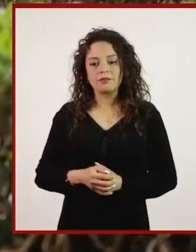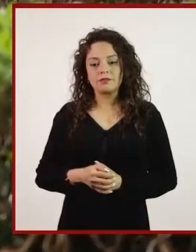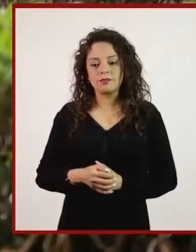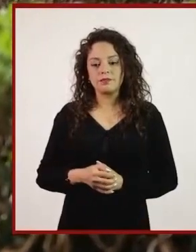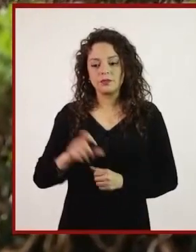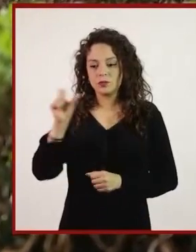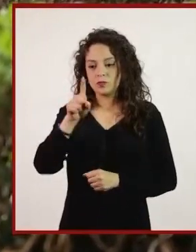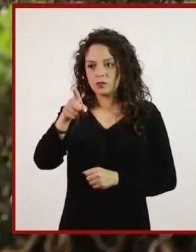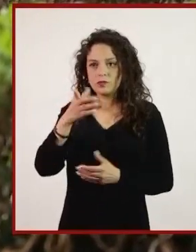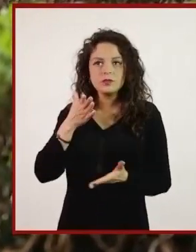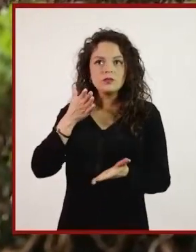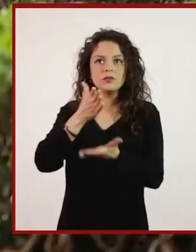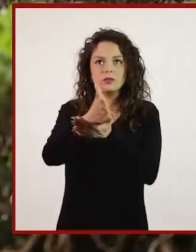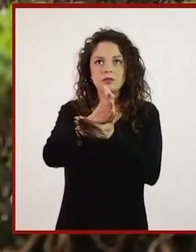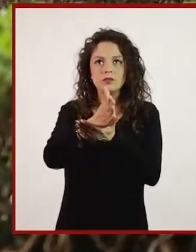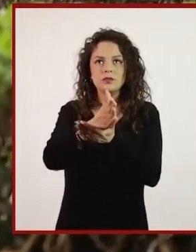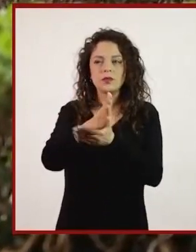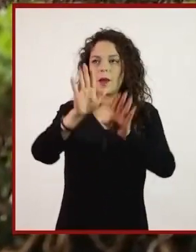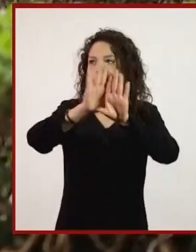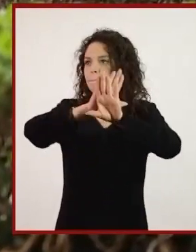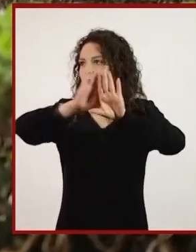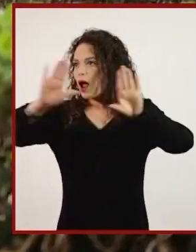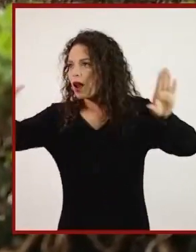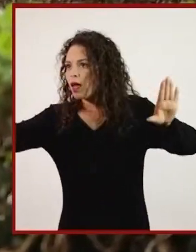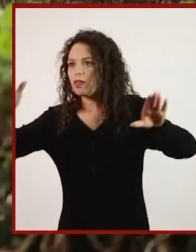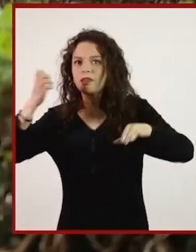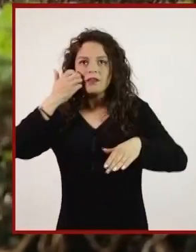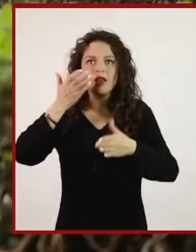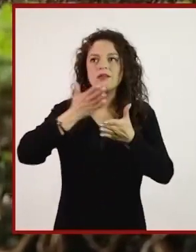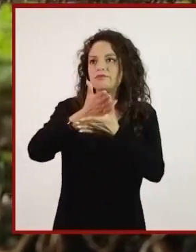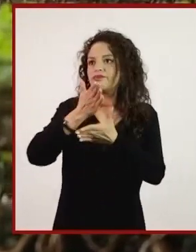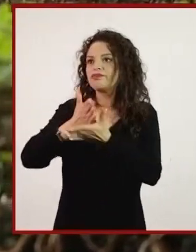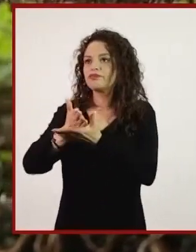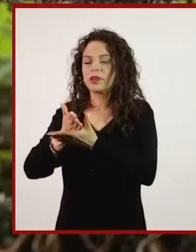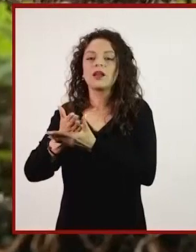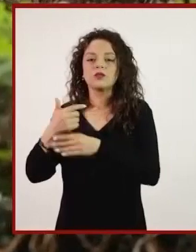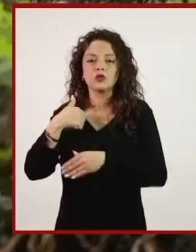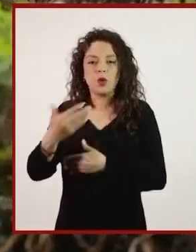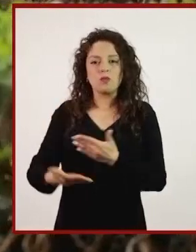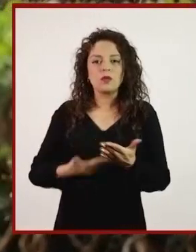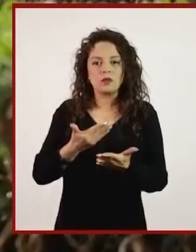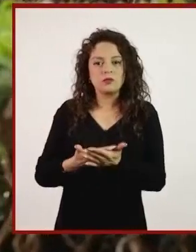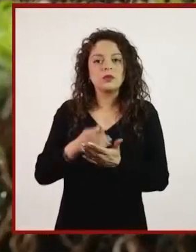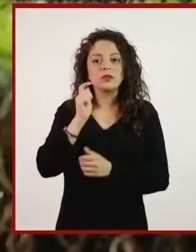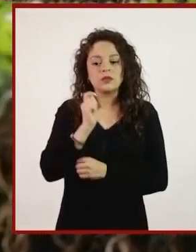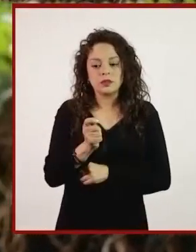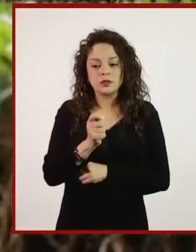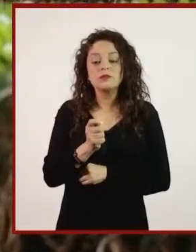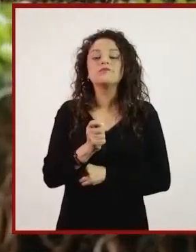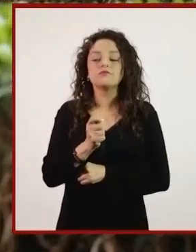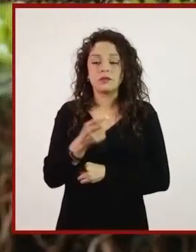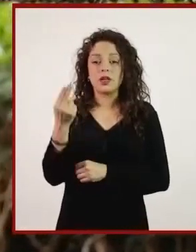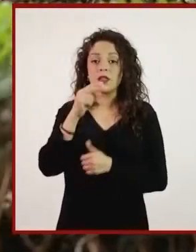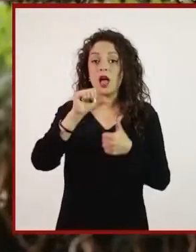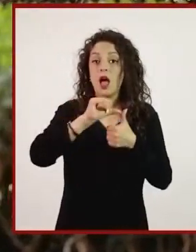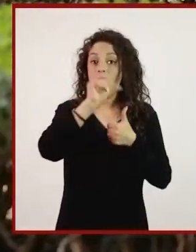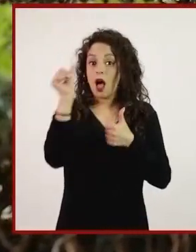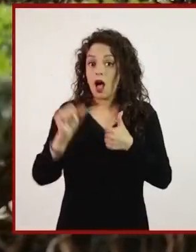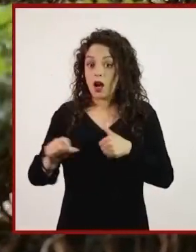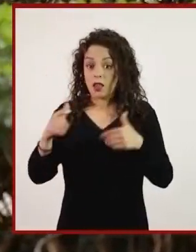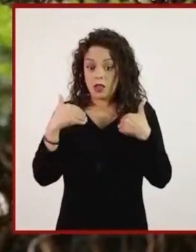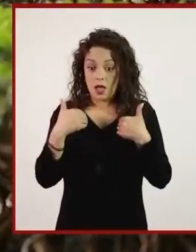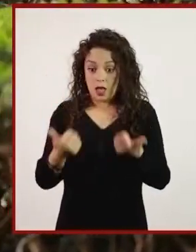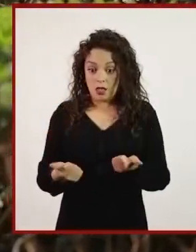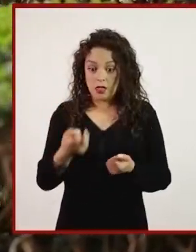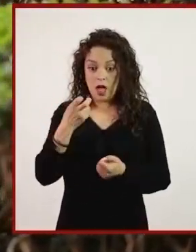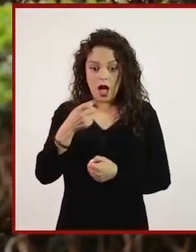la comunidad misma. Antes de que te lances a intervenir algún espacio, plaza o pared, la siguiente actividad que te